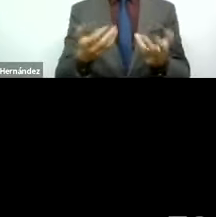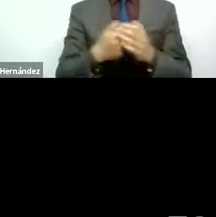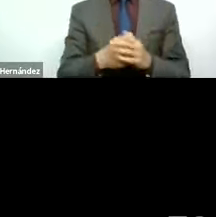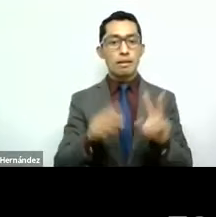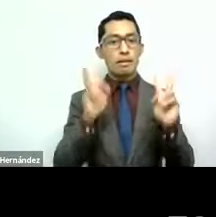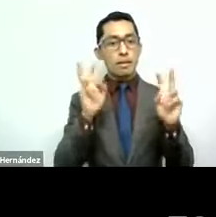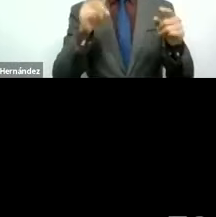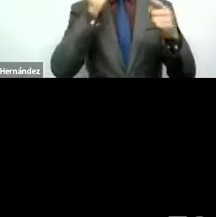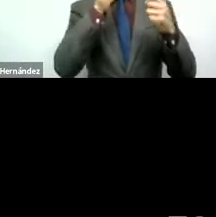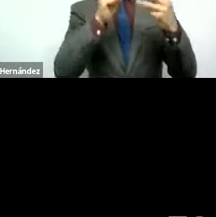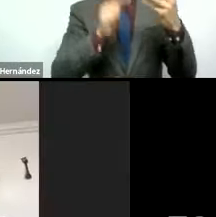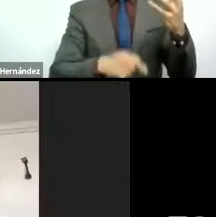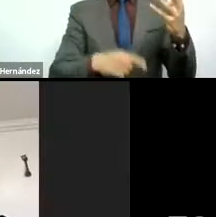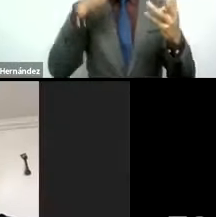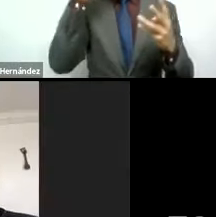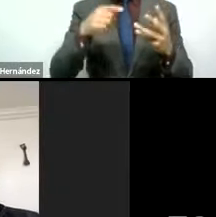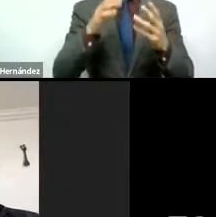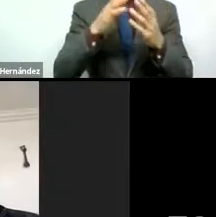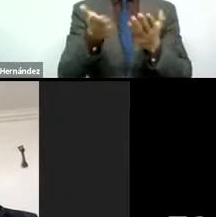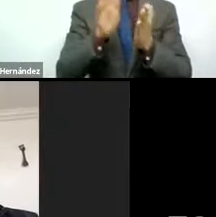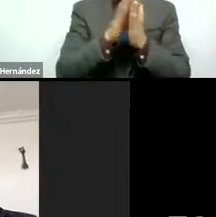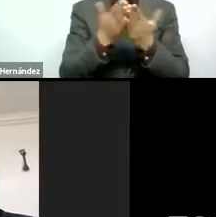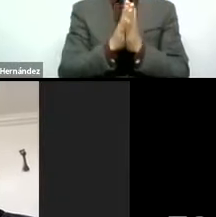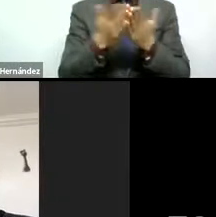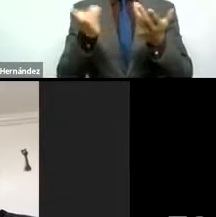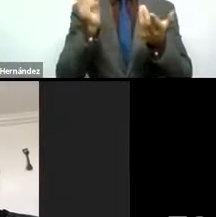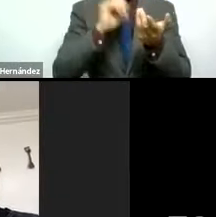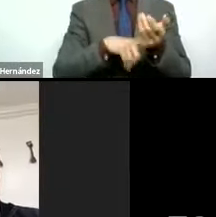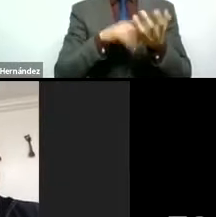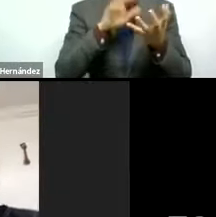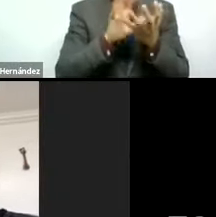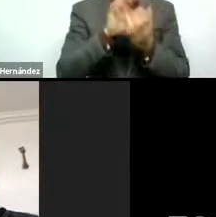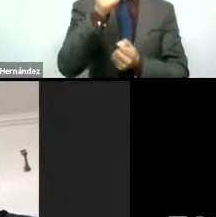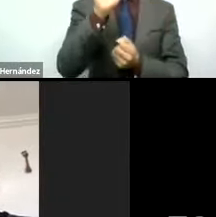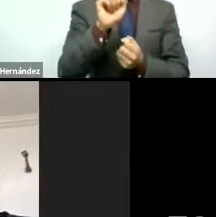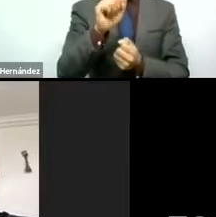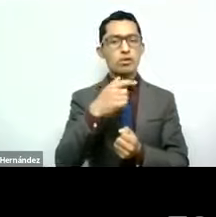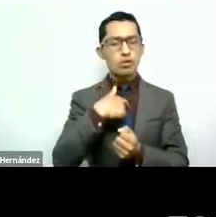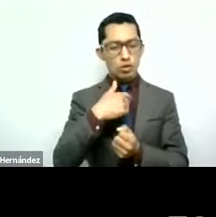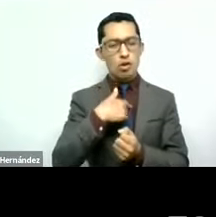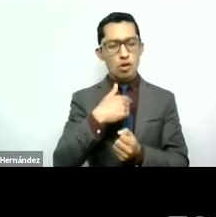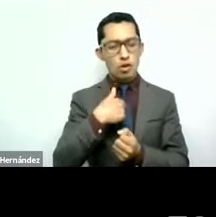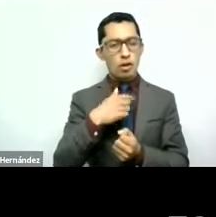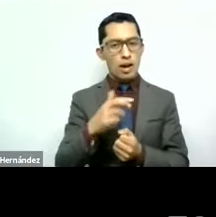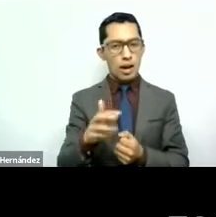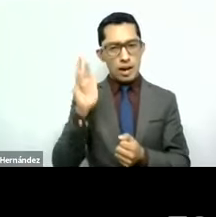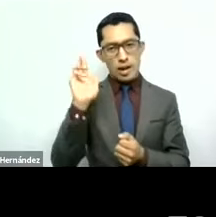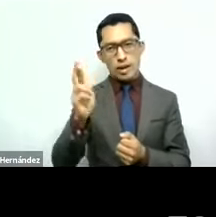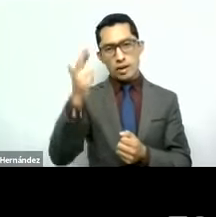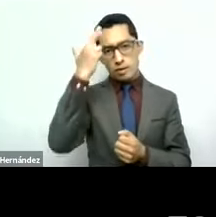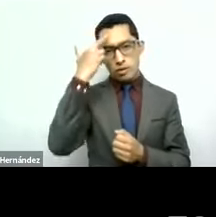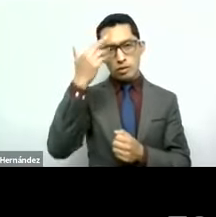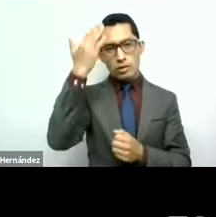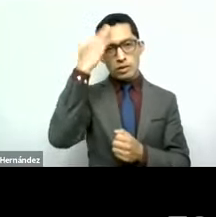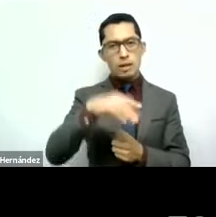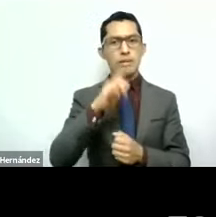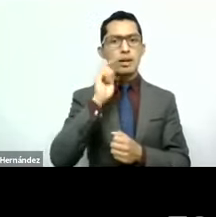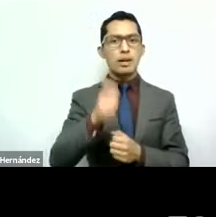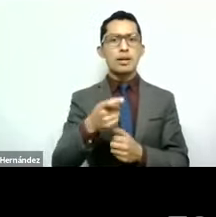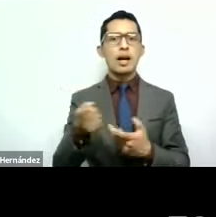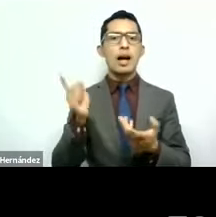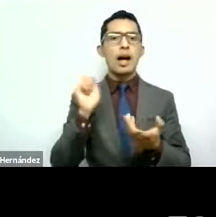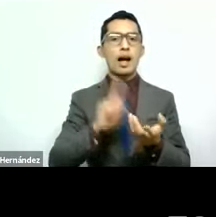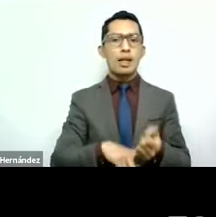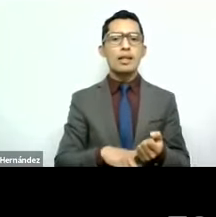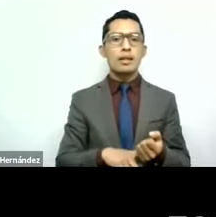temas a este tipo de cuadernos constitucionales. Concretamente recuerdo, por ejemplo, sepan que la violencia obstétrica